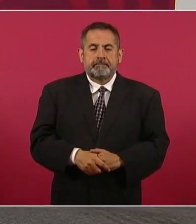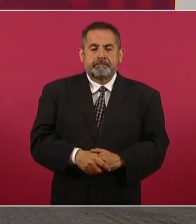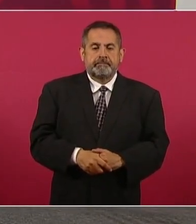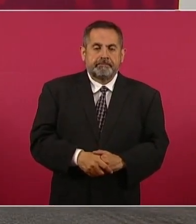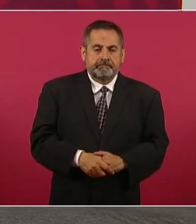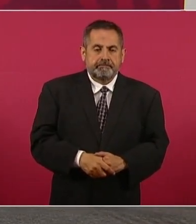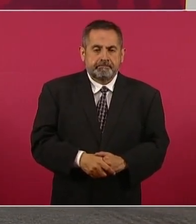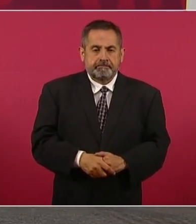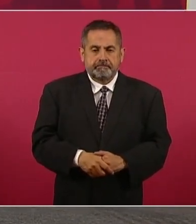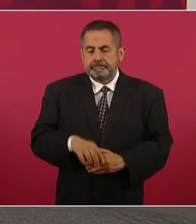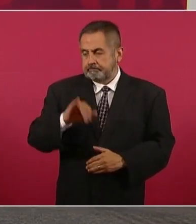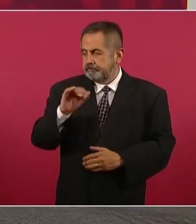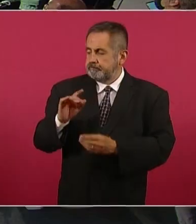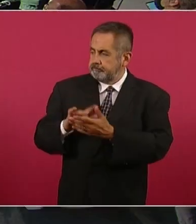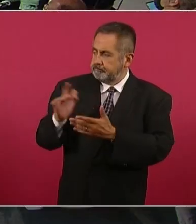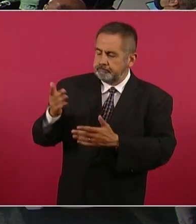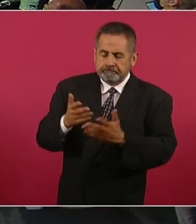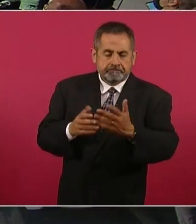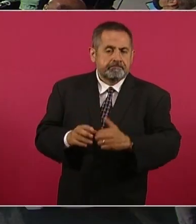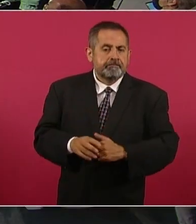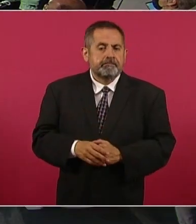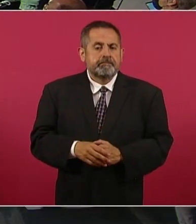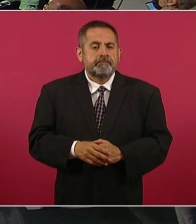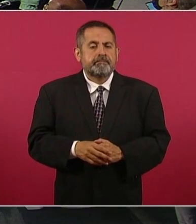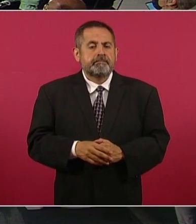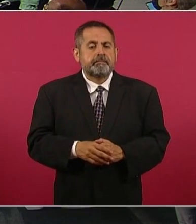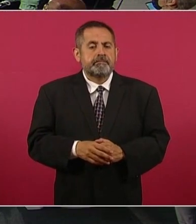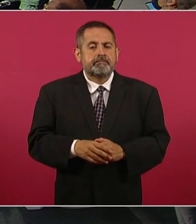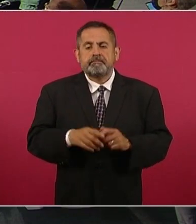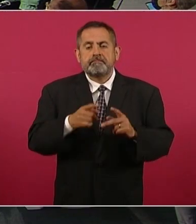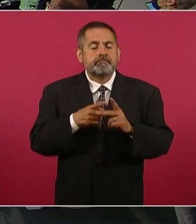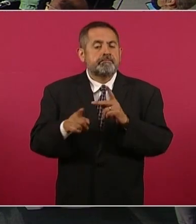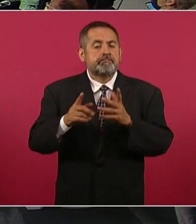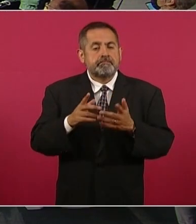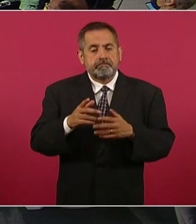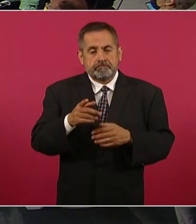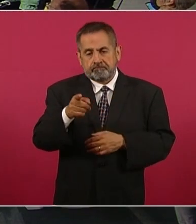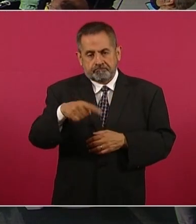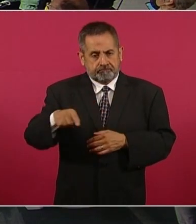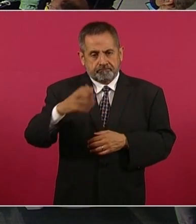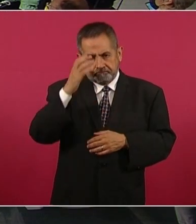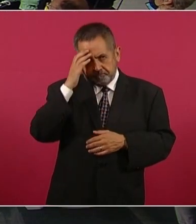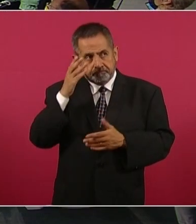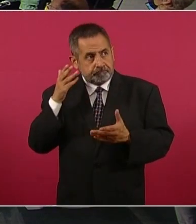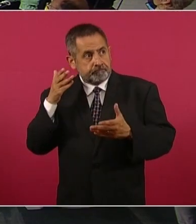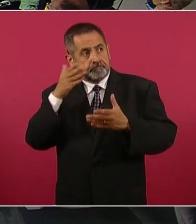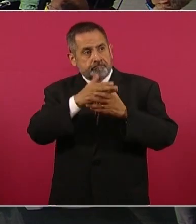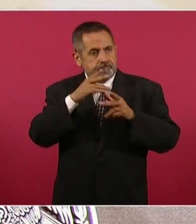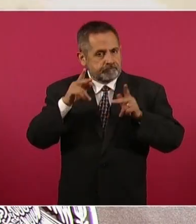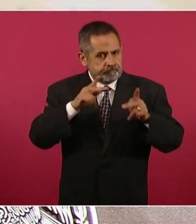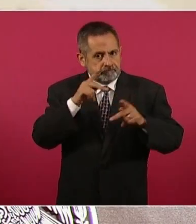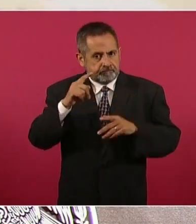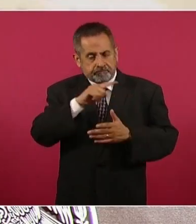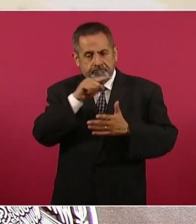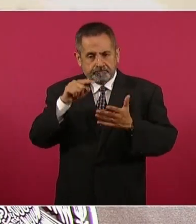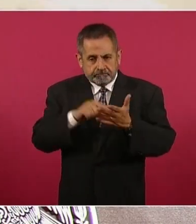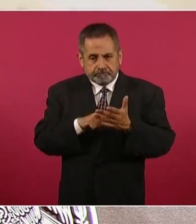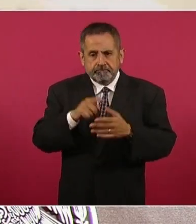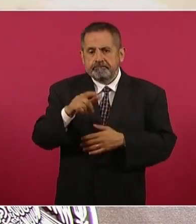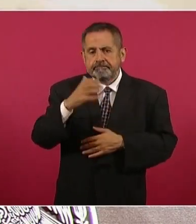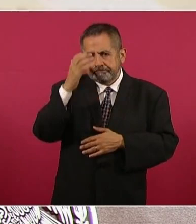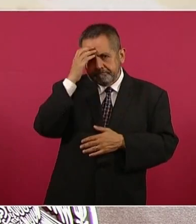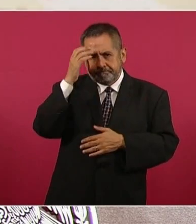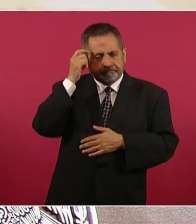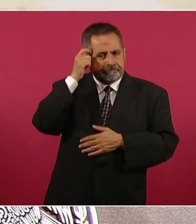Sí, muchas gracias, señor presidente. De inicio los invito a que conozcan el lugar, pero más que todo